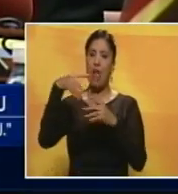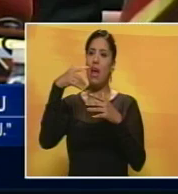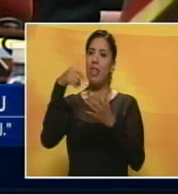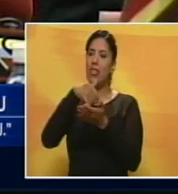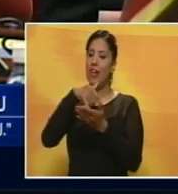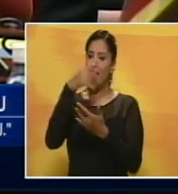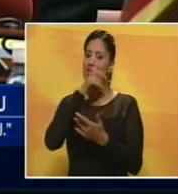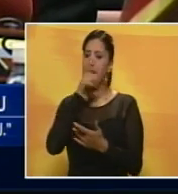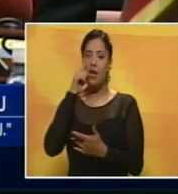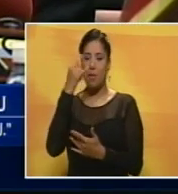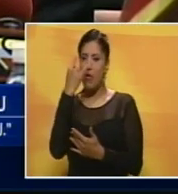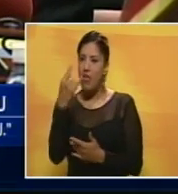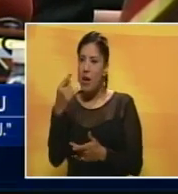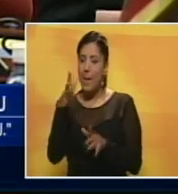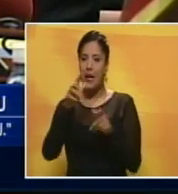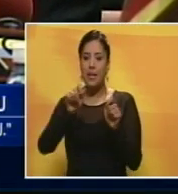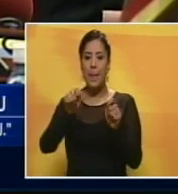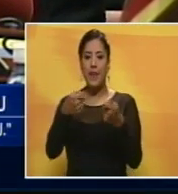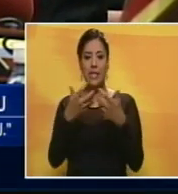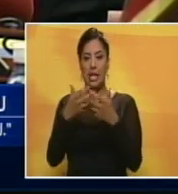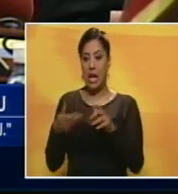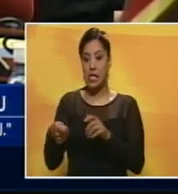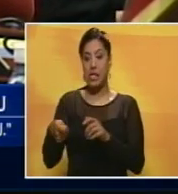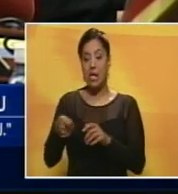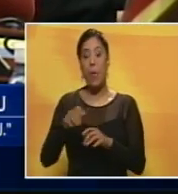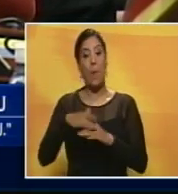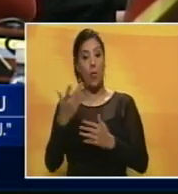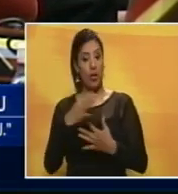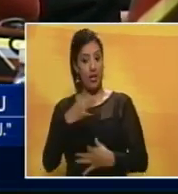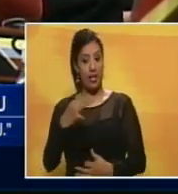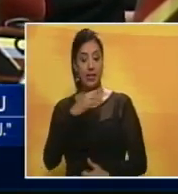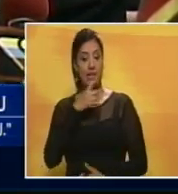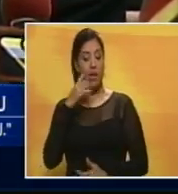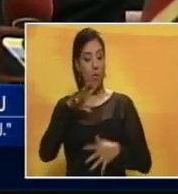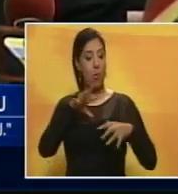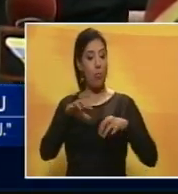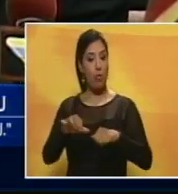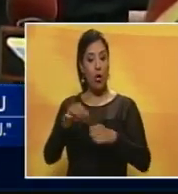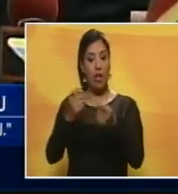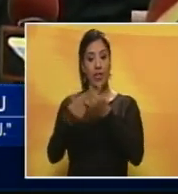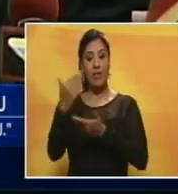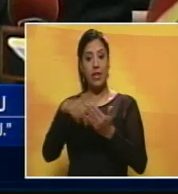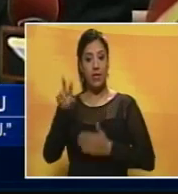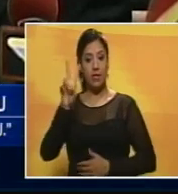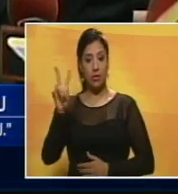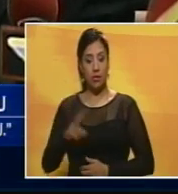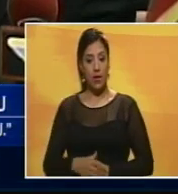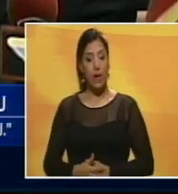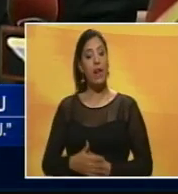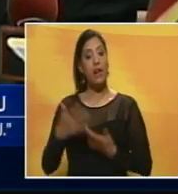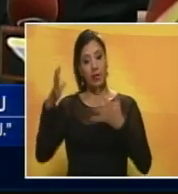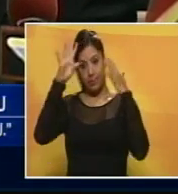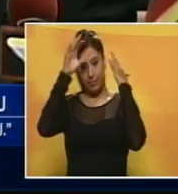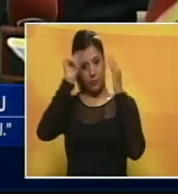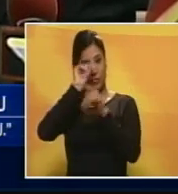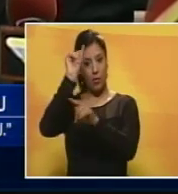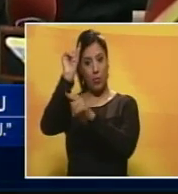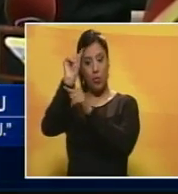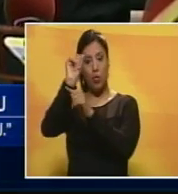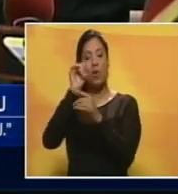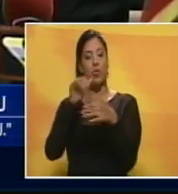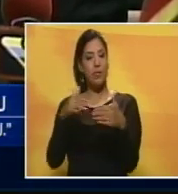sucumbido ante lo que considera presiones de Estados Unidos, cuyo único interés sería apropiarse de las riquezas venezolanas. El embajador exigió